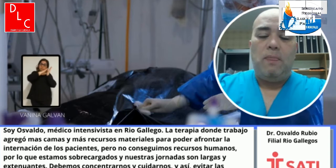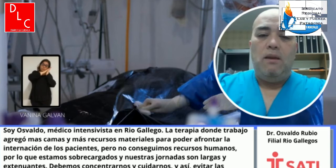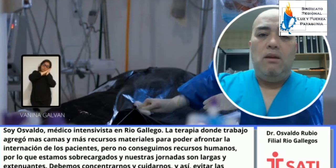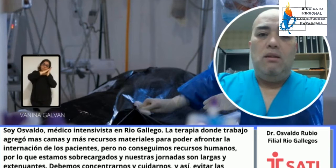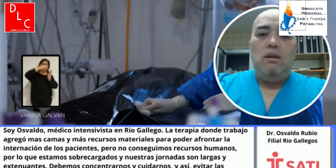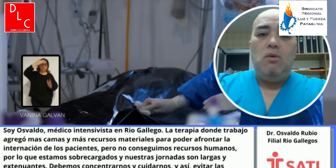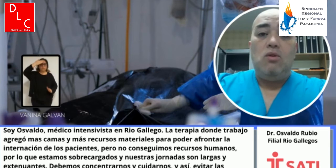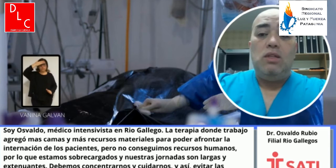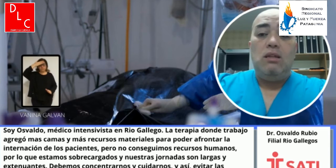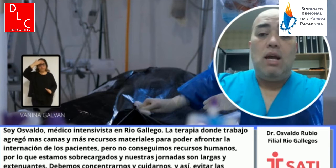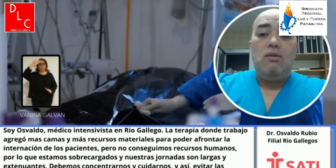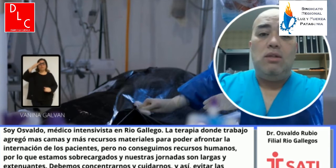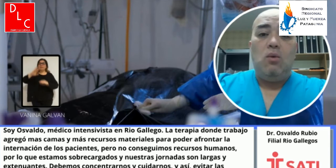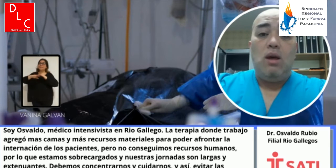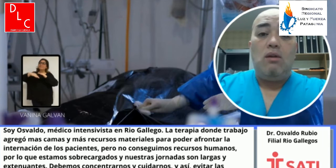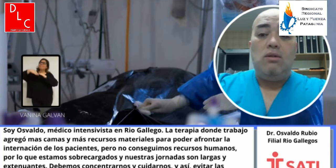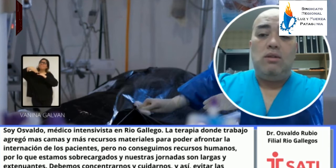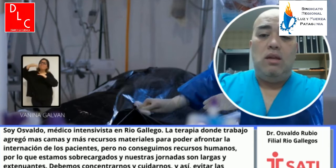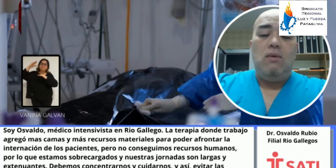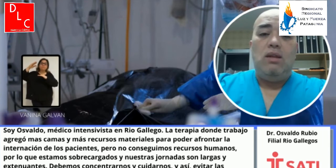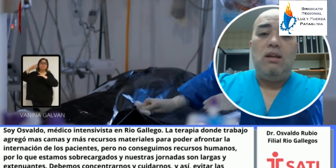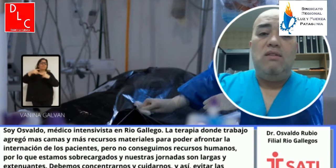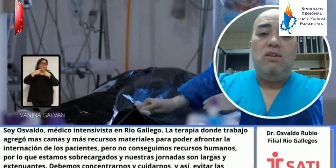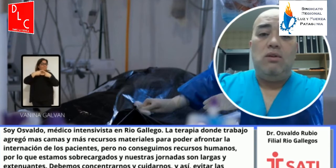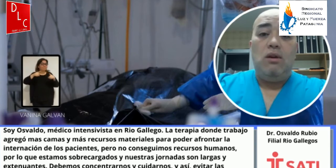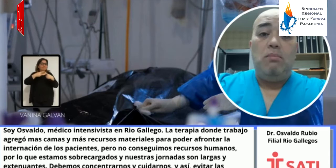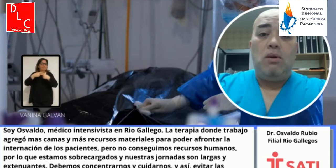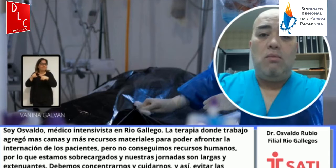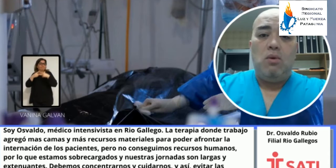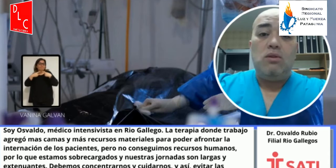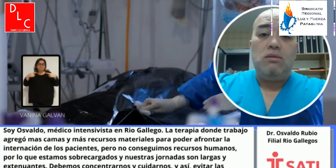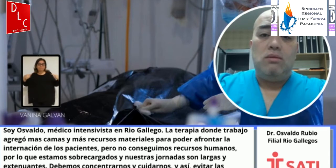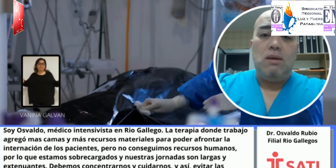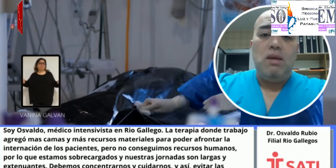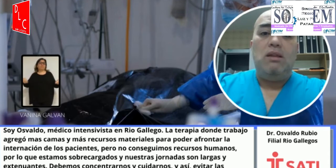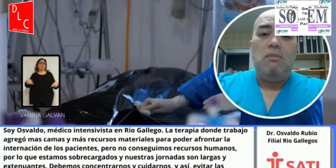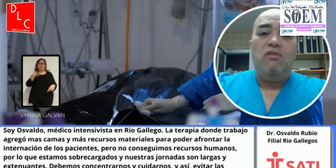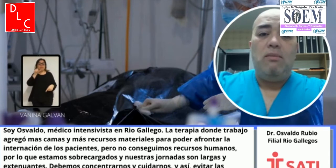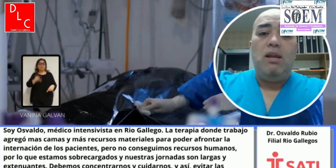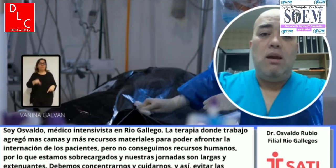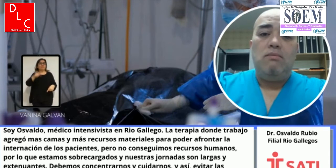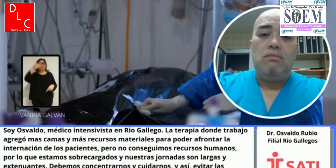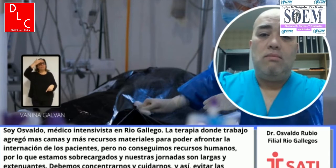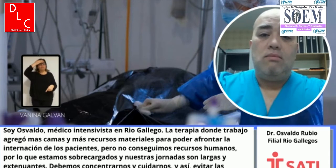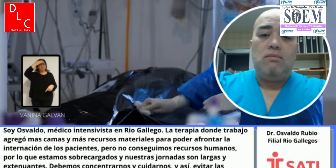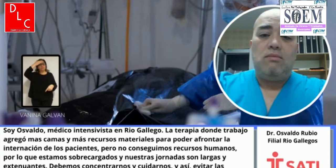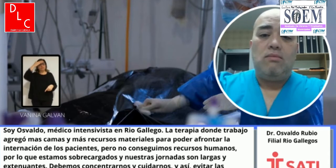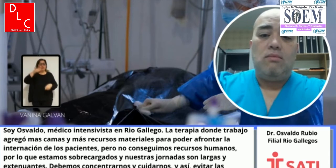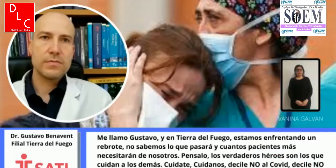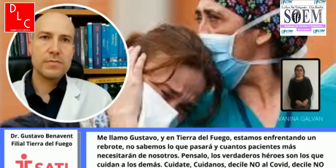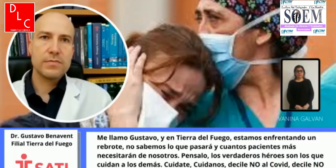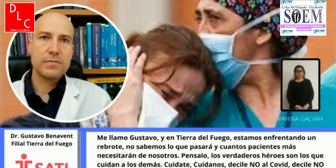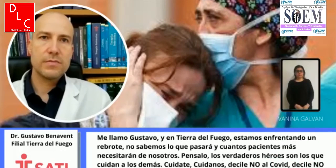extenuantes. Debemos concentrarnos en cuidarnos y evitar las infecciones porque, como vos, también tenemos familia.